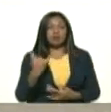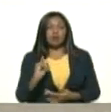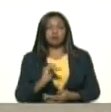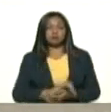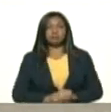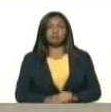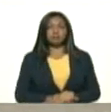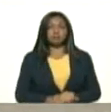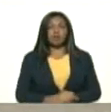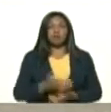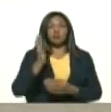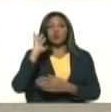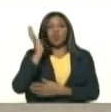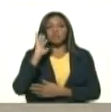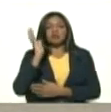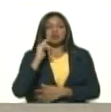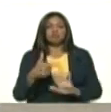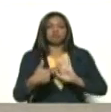por conferencias,